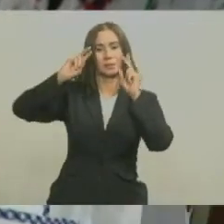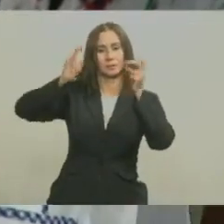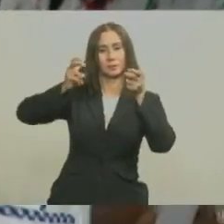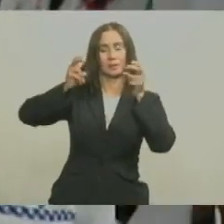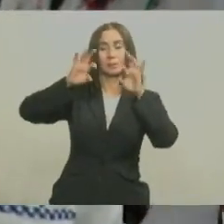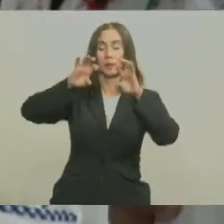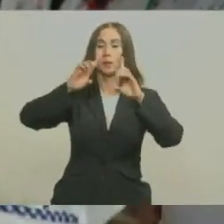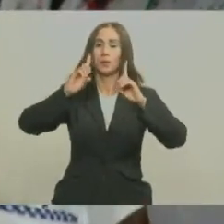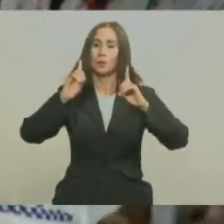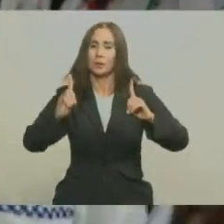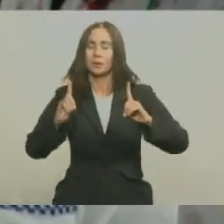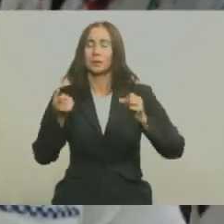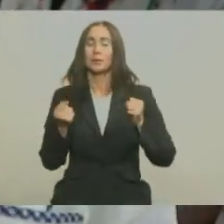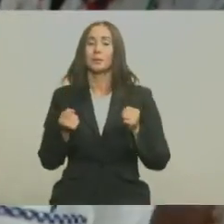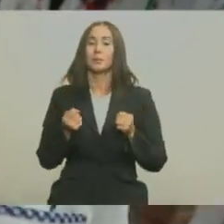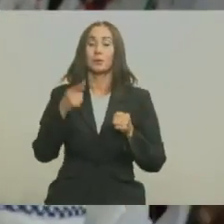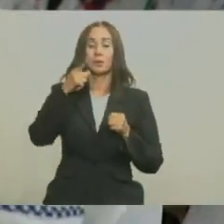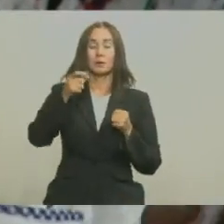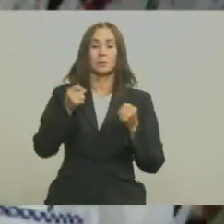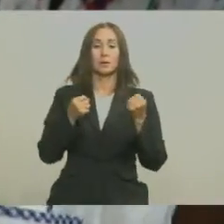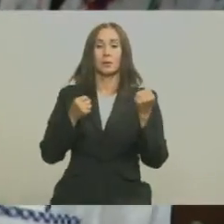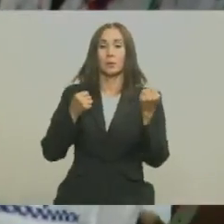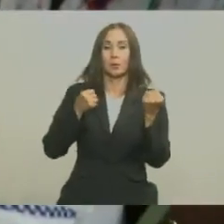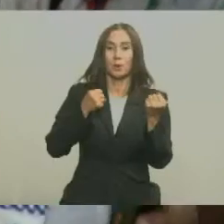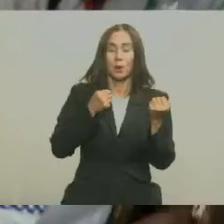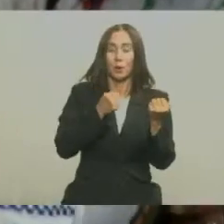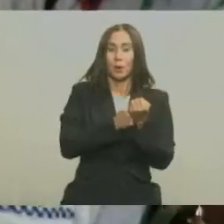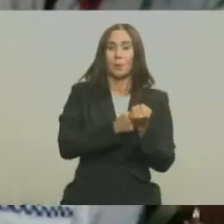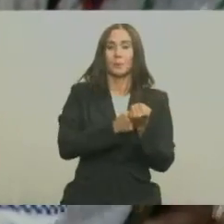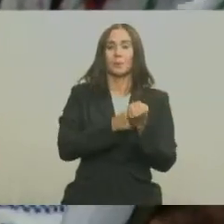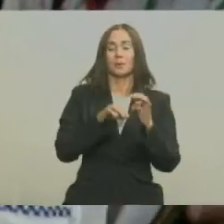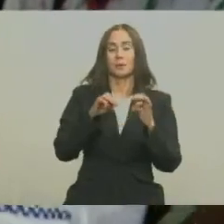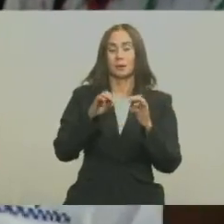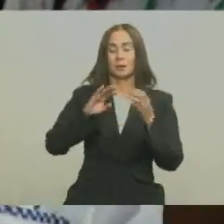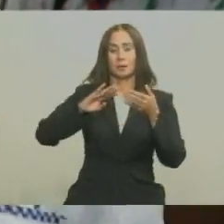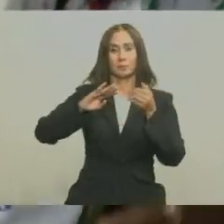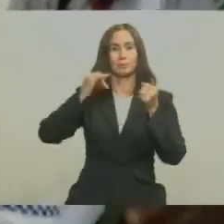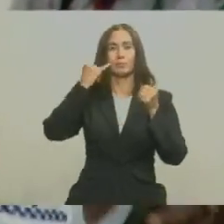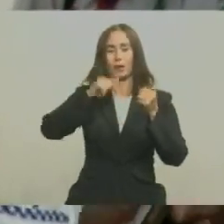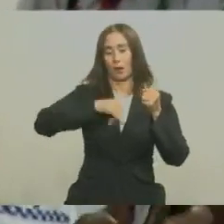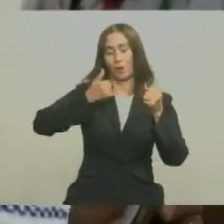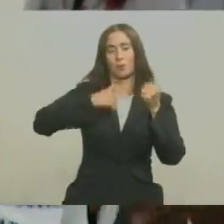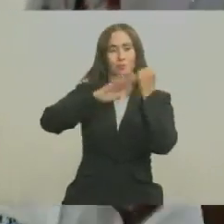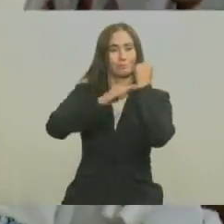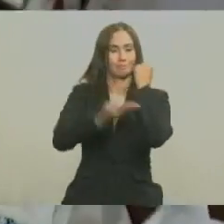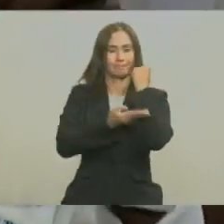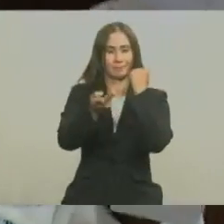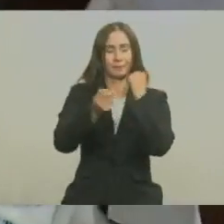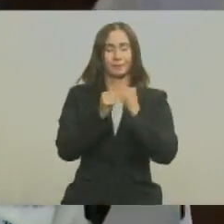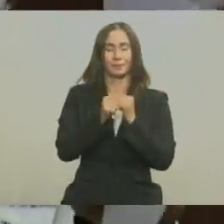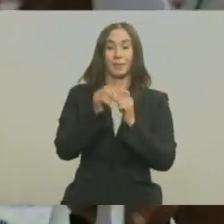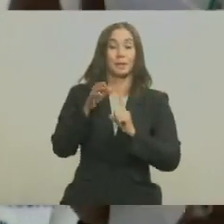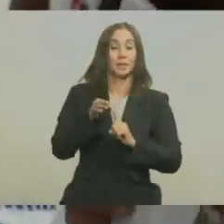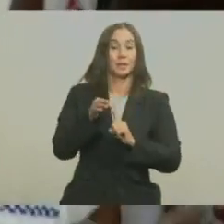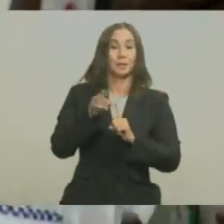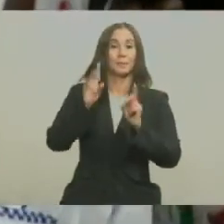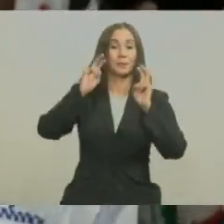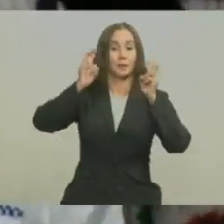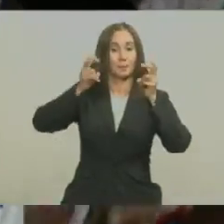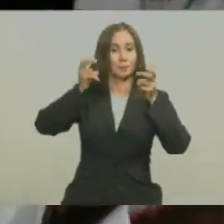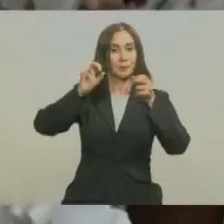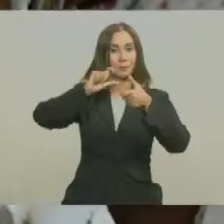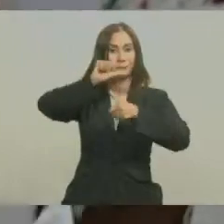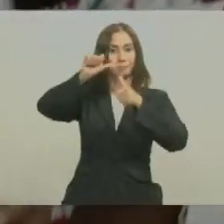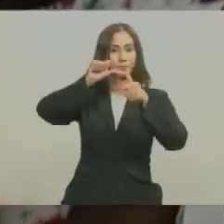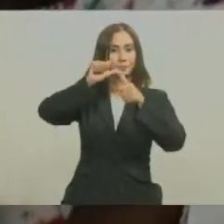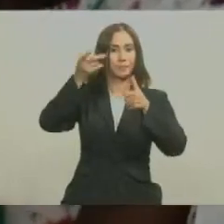a mi modo de ver, lo que más incidencia causa en este problema de las niñas que salen embarazadas a temprana edad, y específicamente el tema de la provincia de